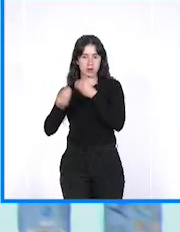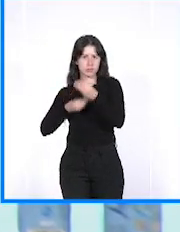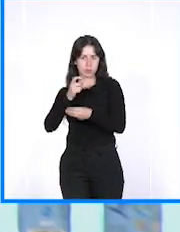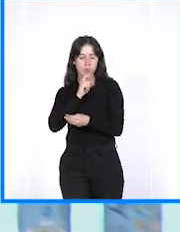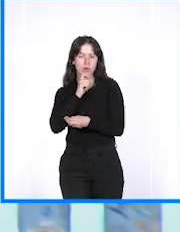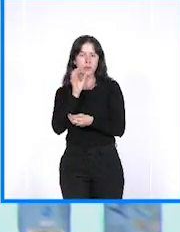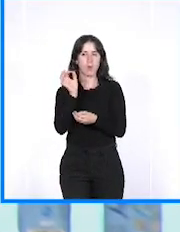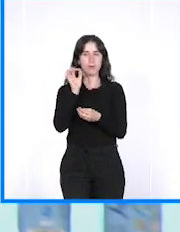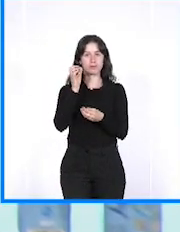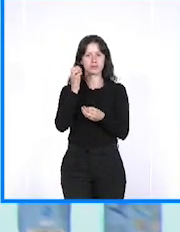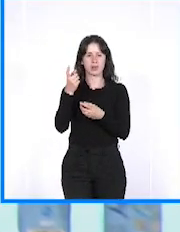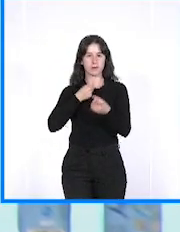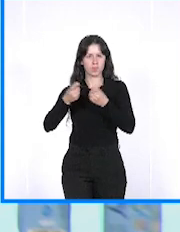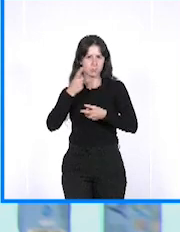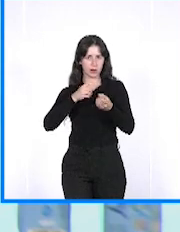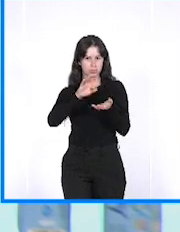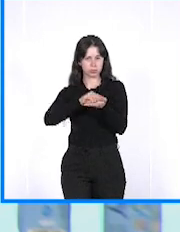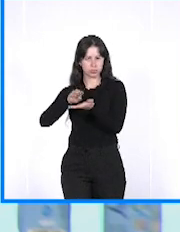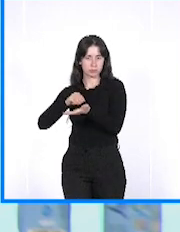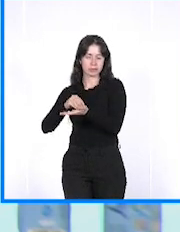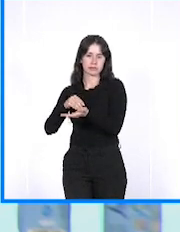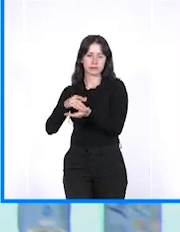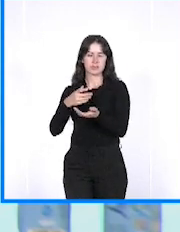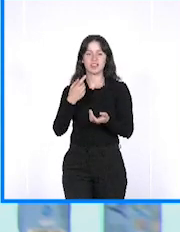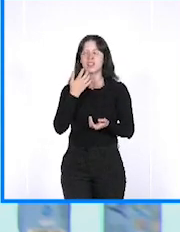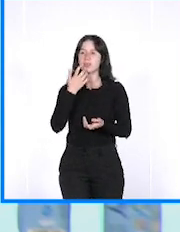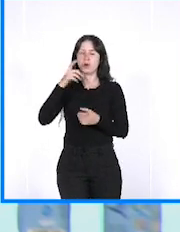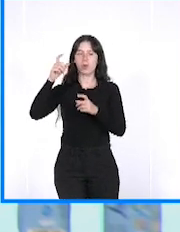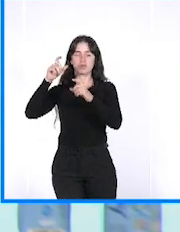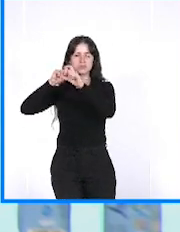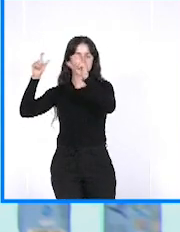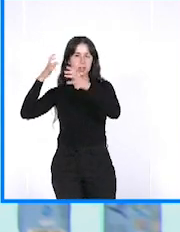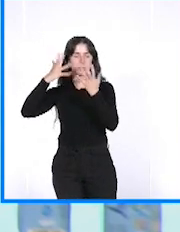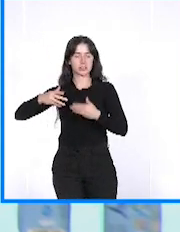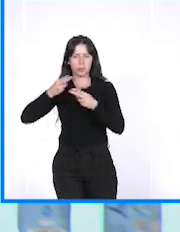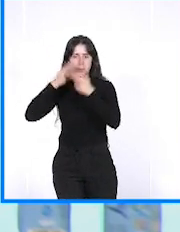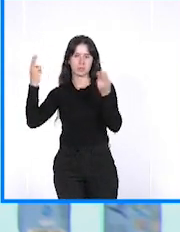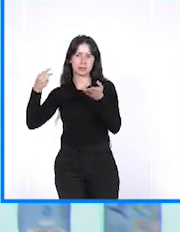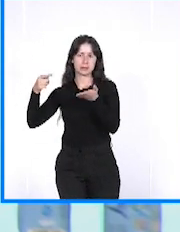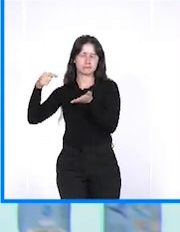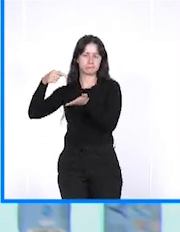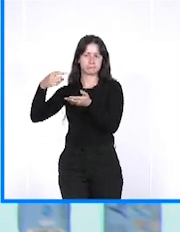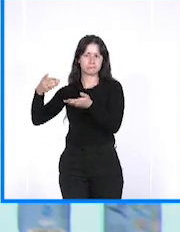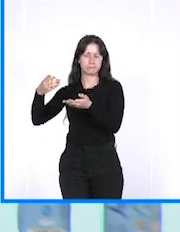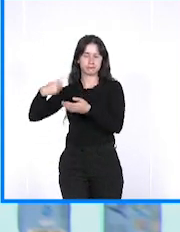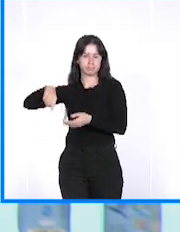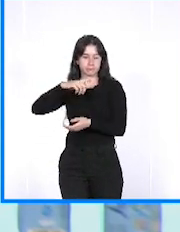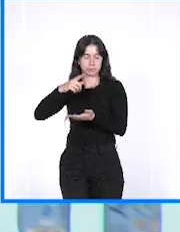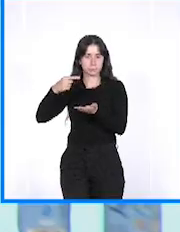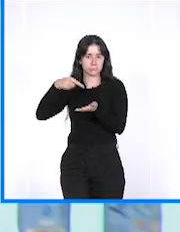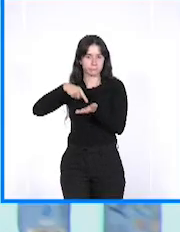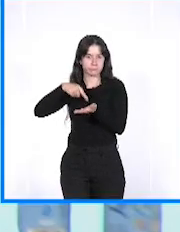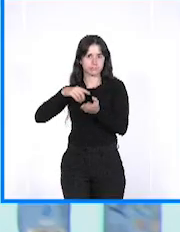información no que no tenga que venir una administración pública a exigirnos esa faceta de profesionalidad no